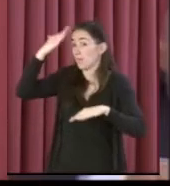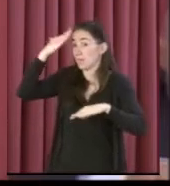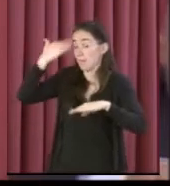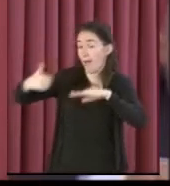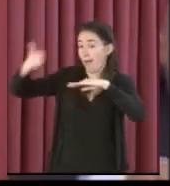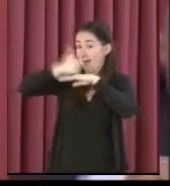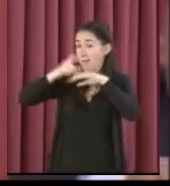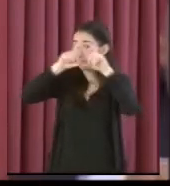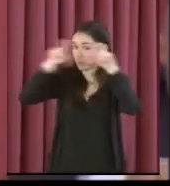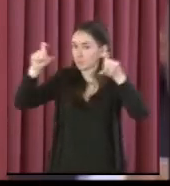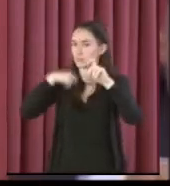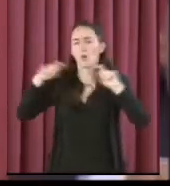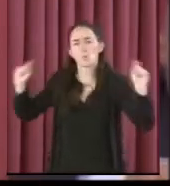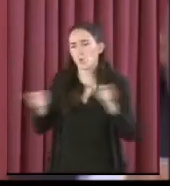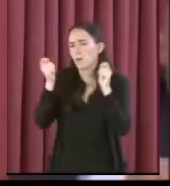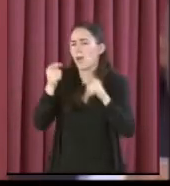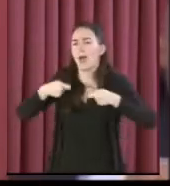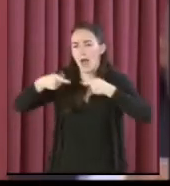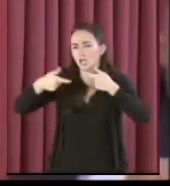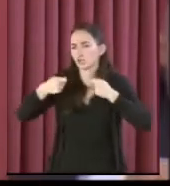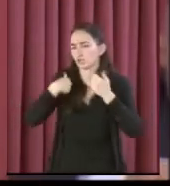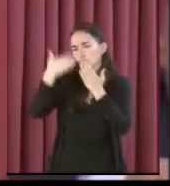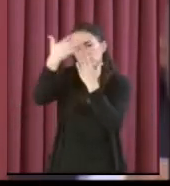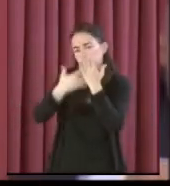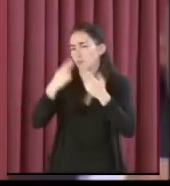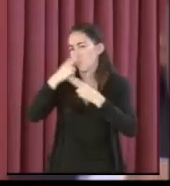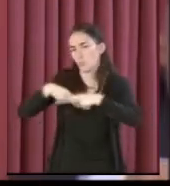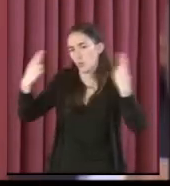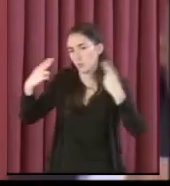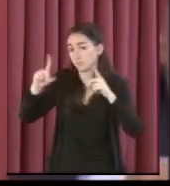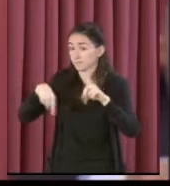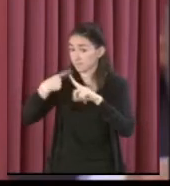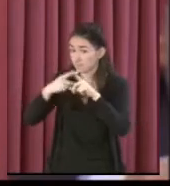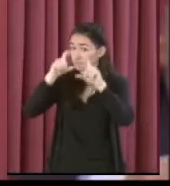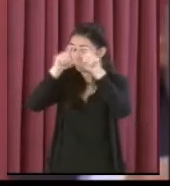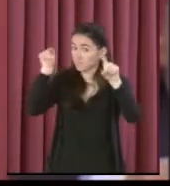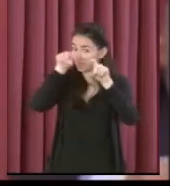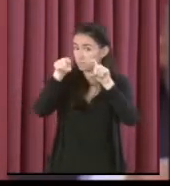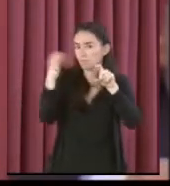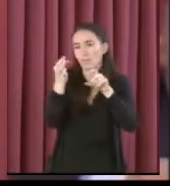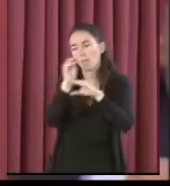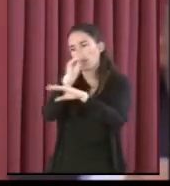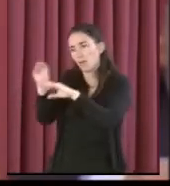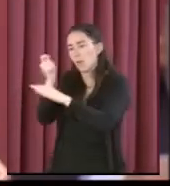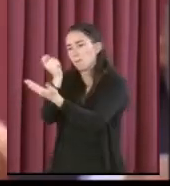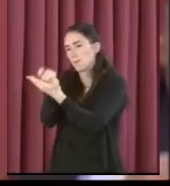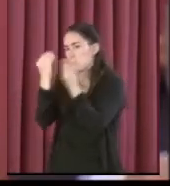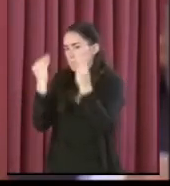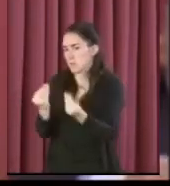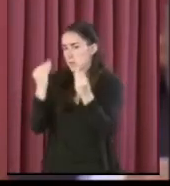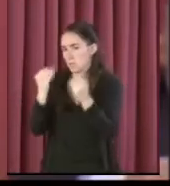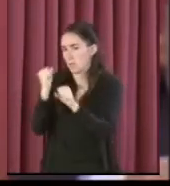y obligaremos al contratista a acreditar estar al corriente de pago al subcontratista antes de pagar la